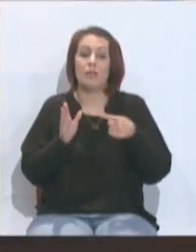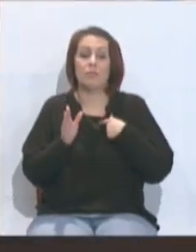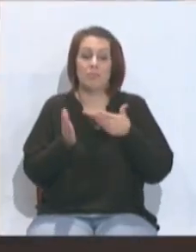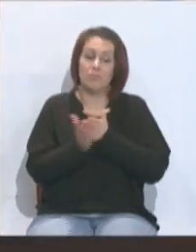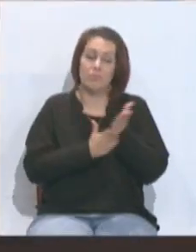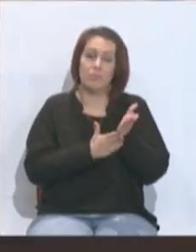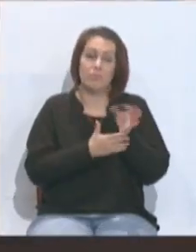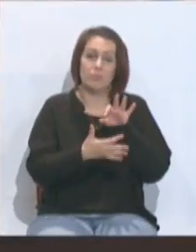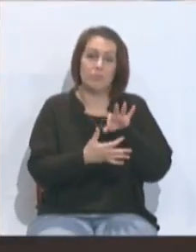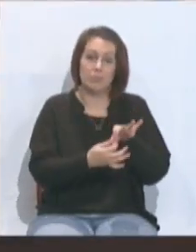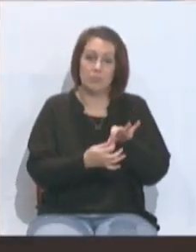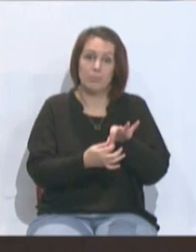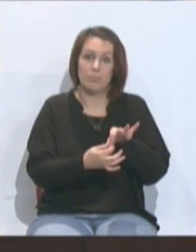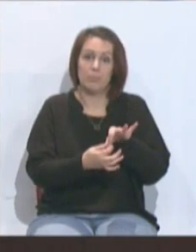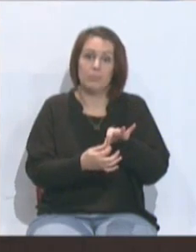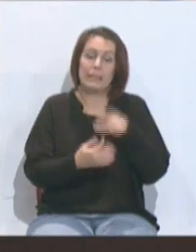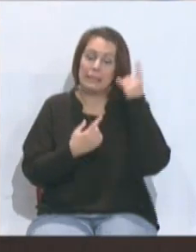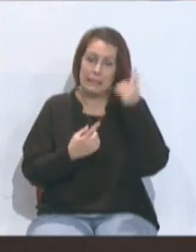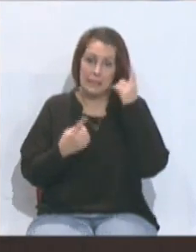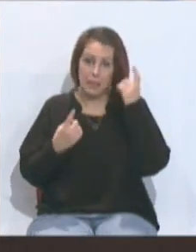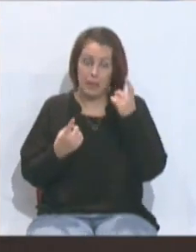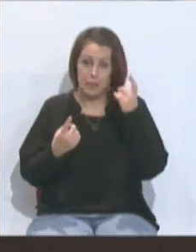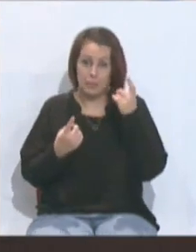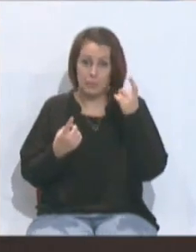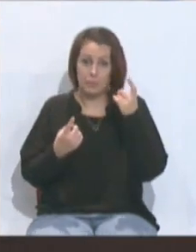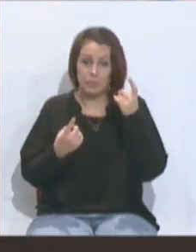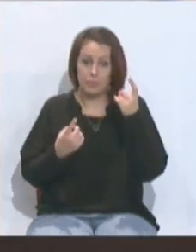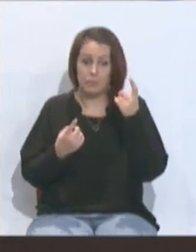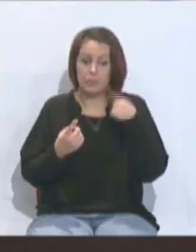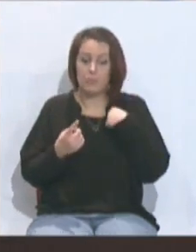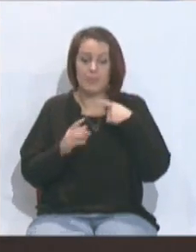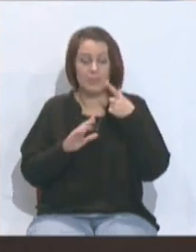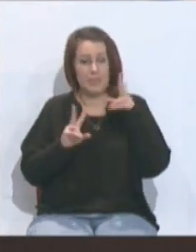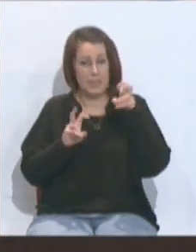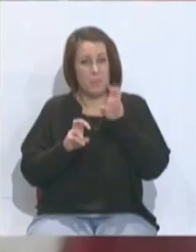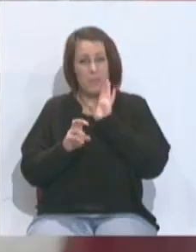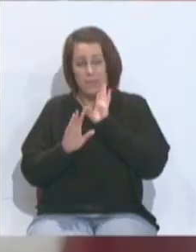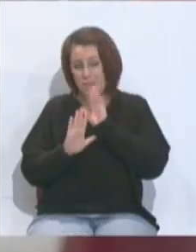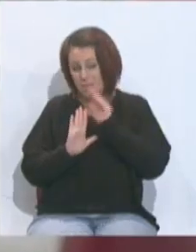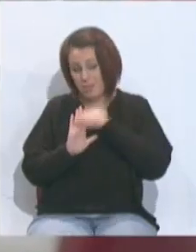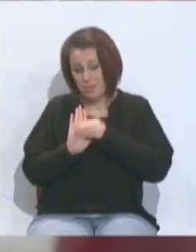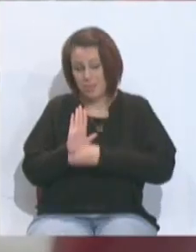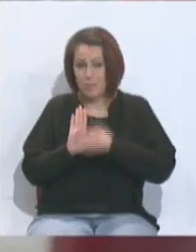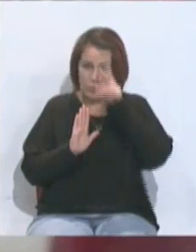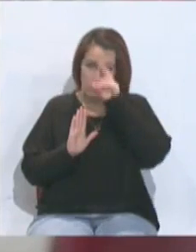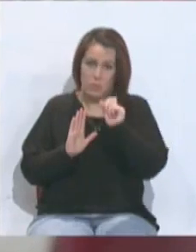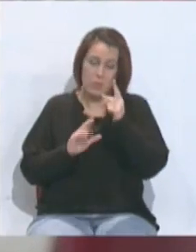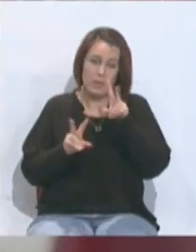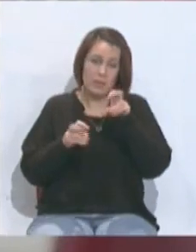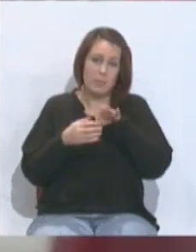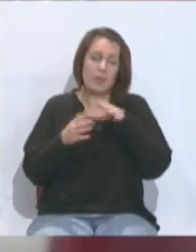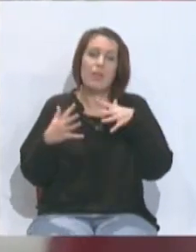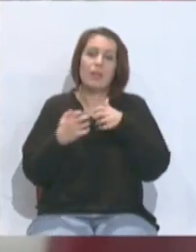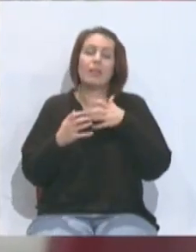ese sentido y ha tratado de contemplar estos aspectos que son los que más nos preocupan en cuanto a accidentes.